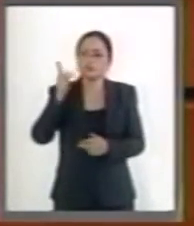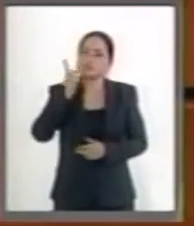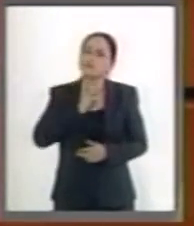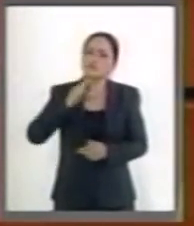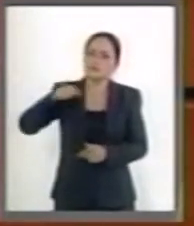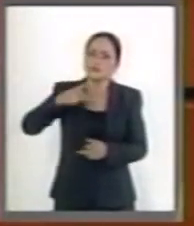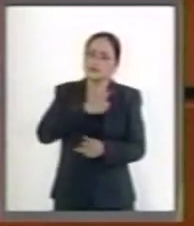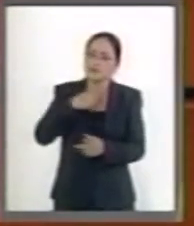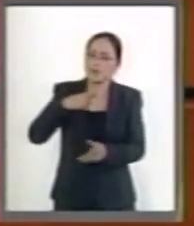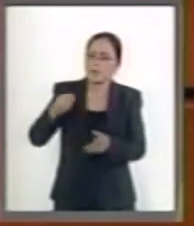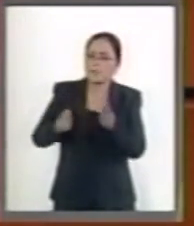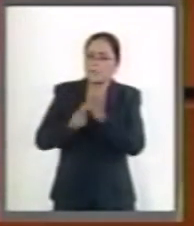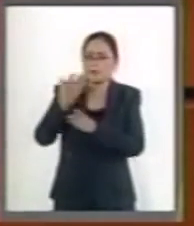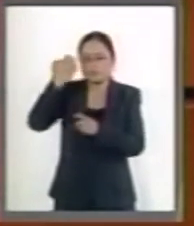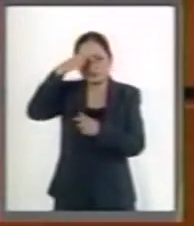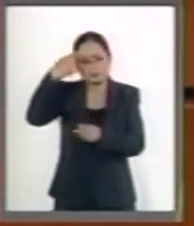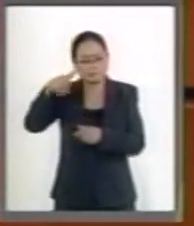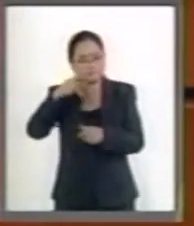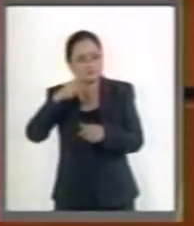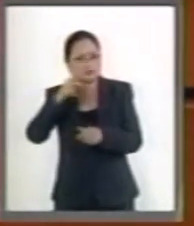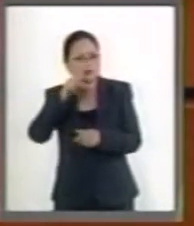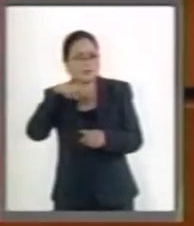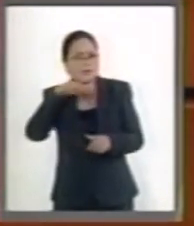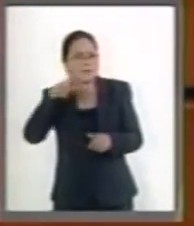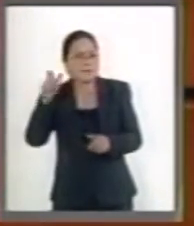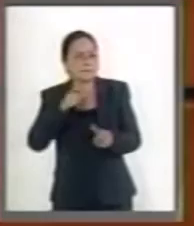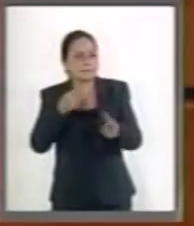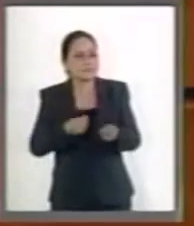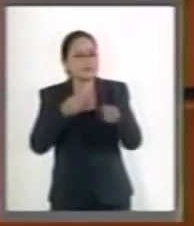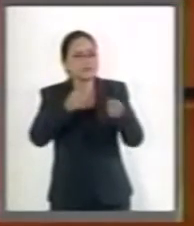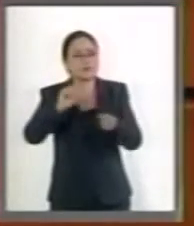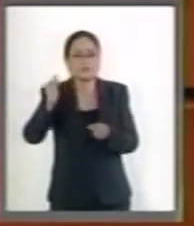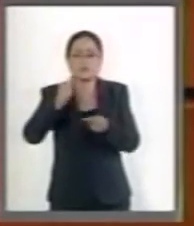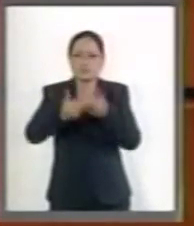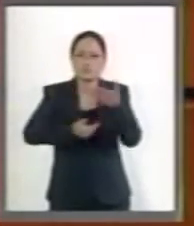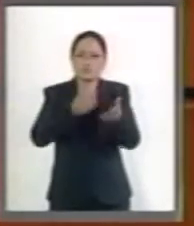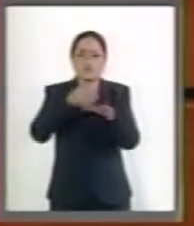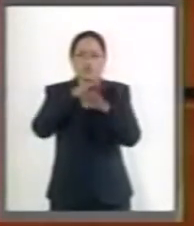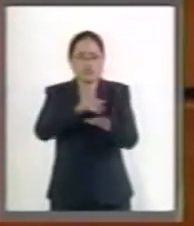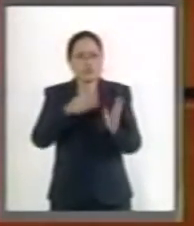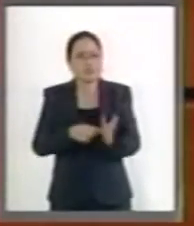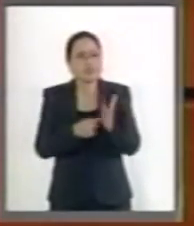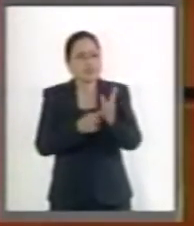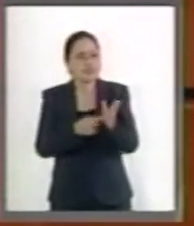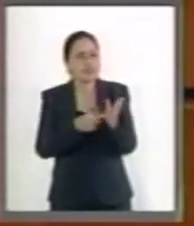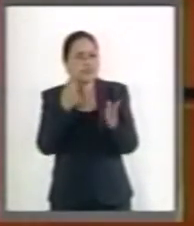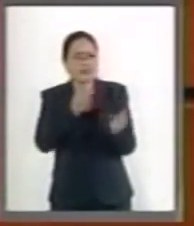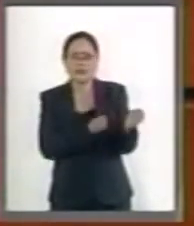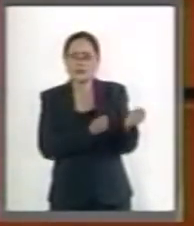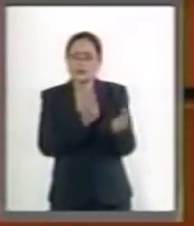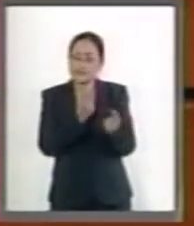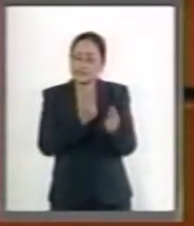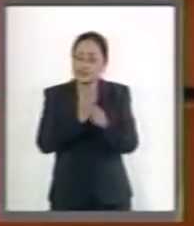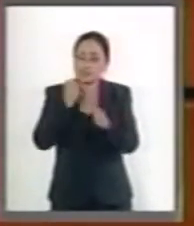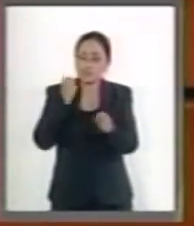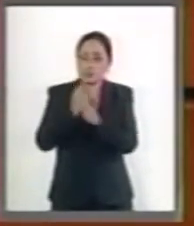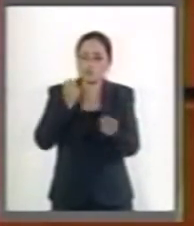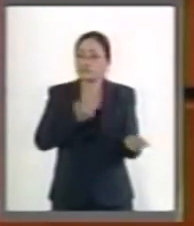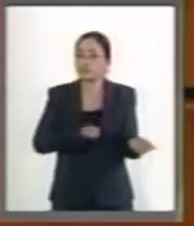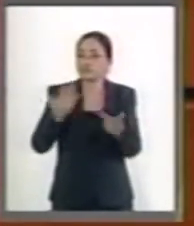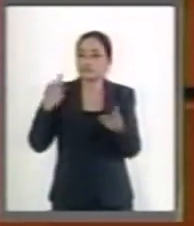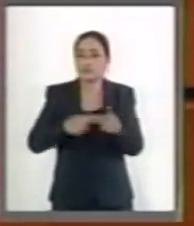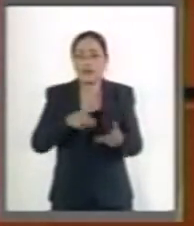mejorar la experiencia de Pemex en la oferta a terceros en servicio de transporte. Sobre calidad de